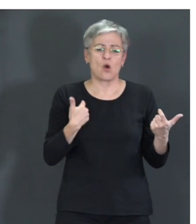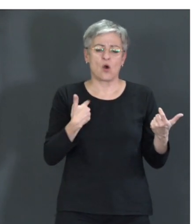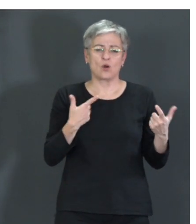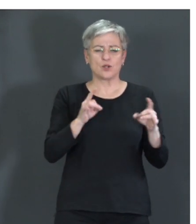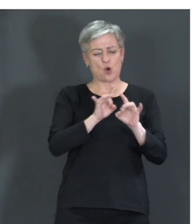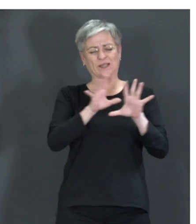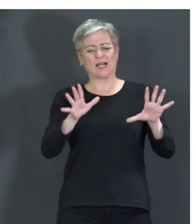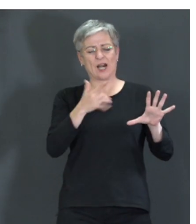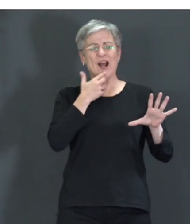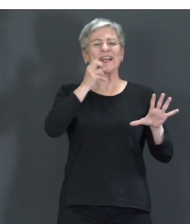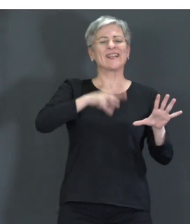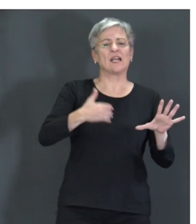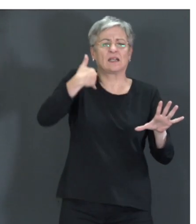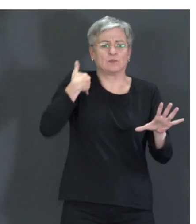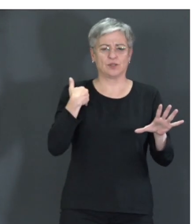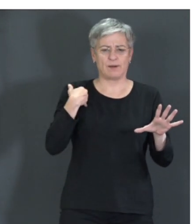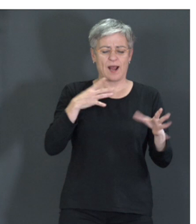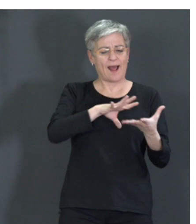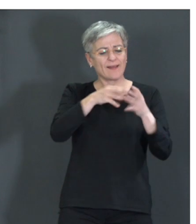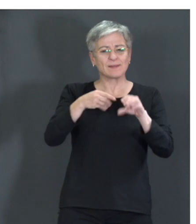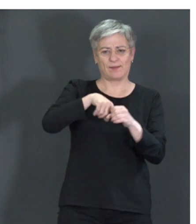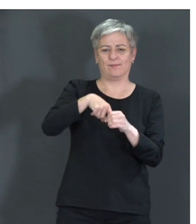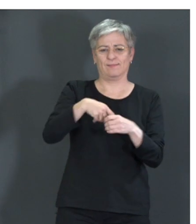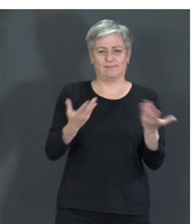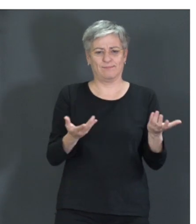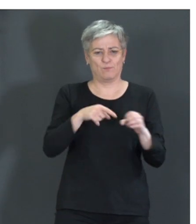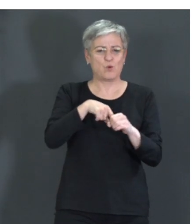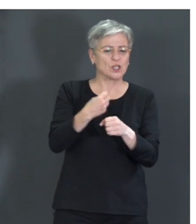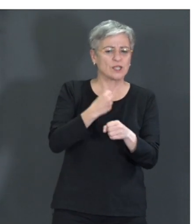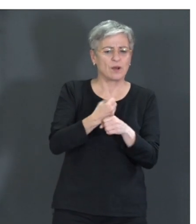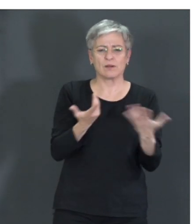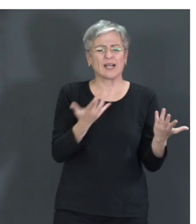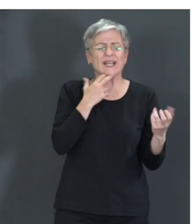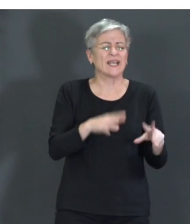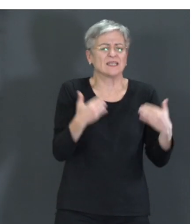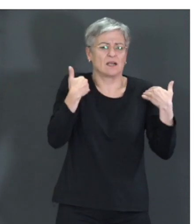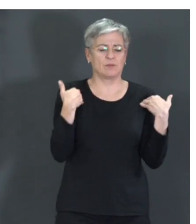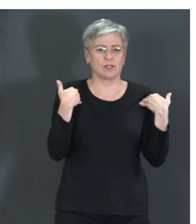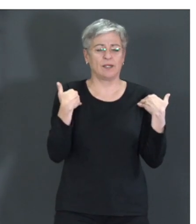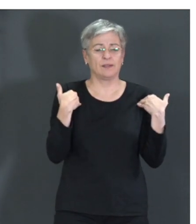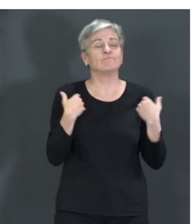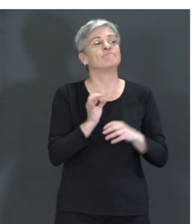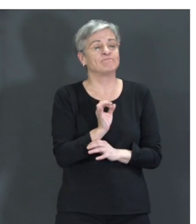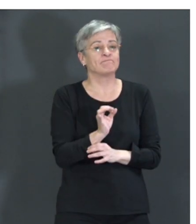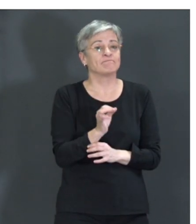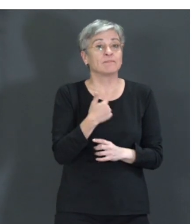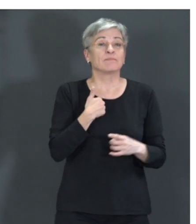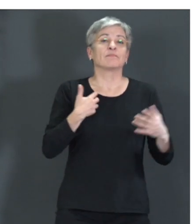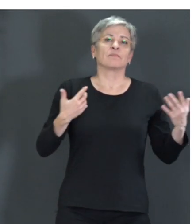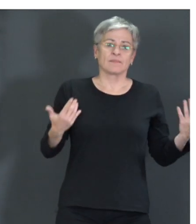poco claro, ¿no? ¿Quién es el responsable de llevar a cabo esas adaptaciones, ¿no? Bueno, en la medida